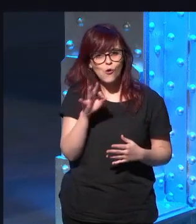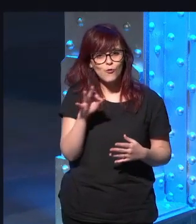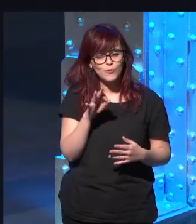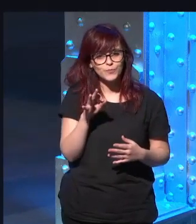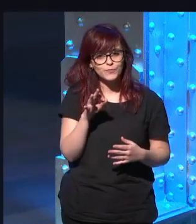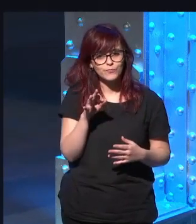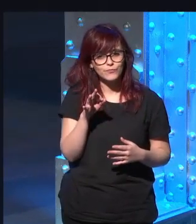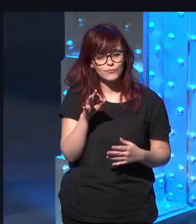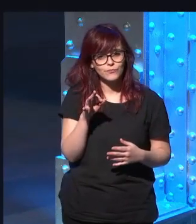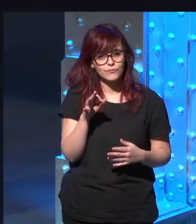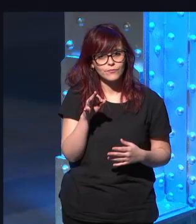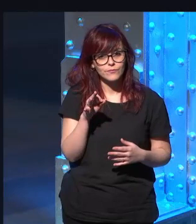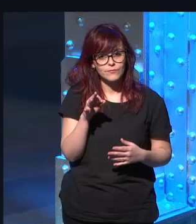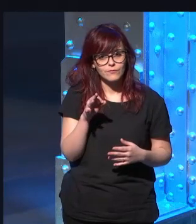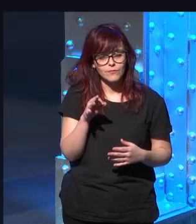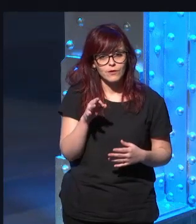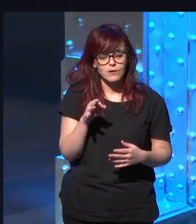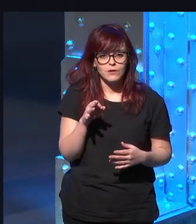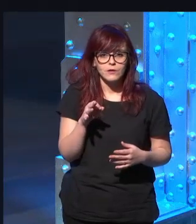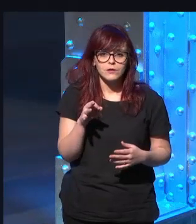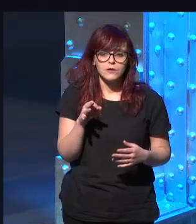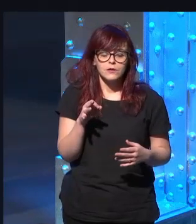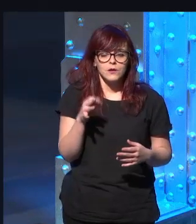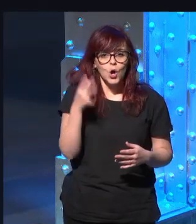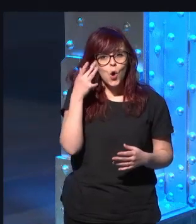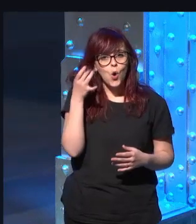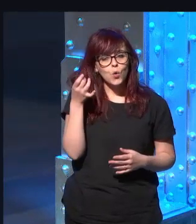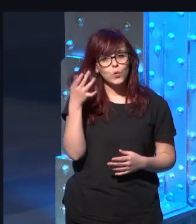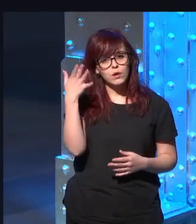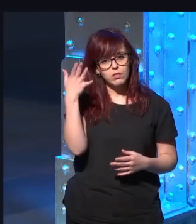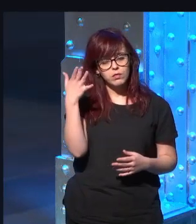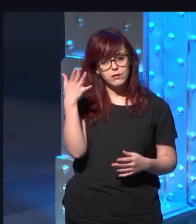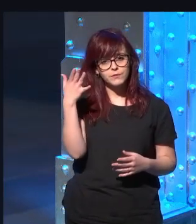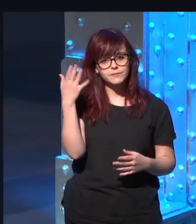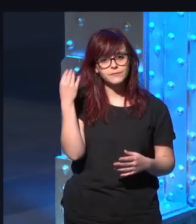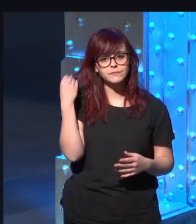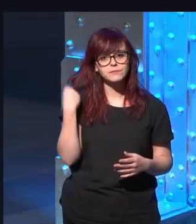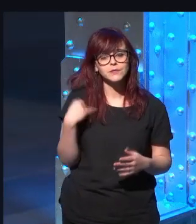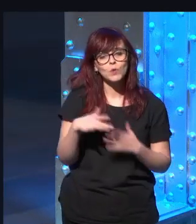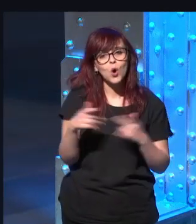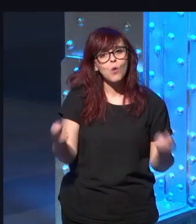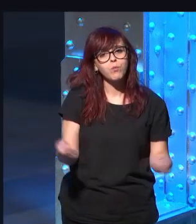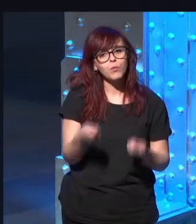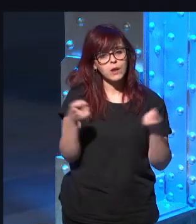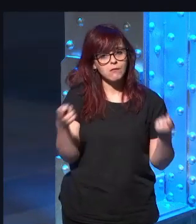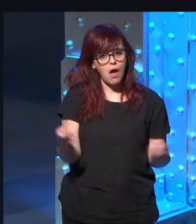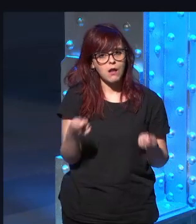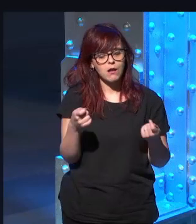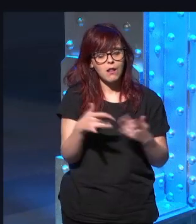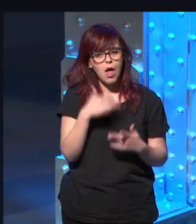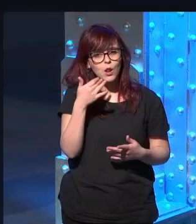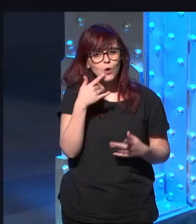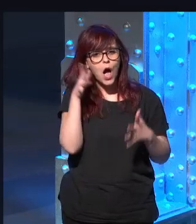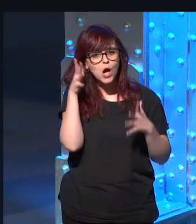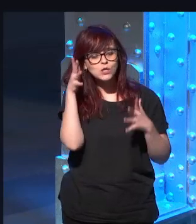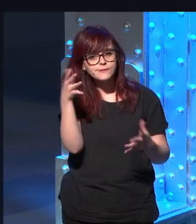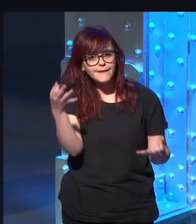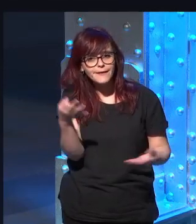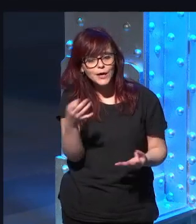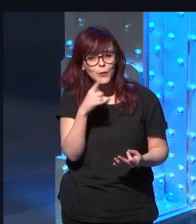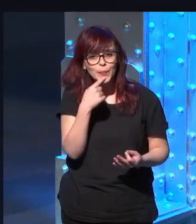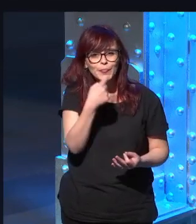el se les ocurriera, tuvieran la ocurrencia de querer publicar, ¿qué le diríais? ¿Qué les diríais? ¿Qué consejo